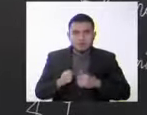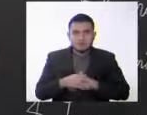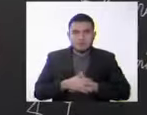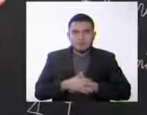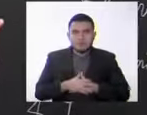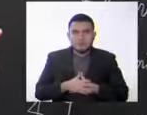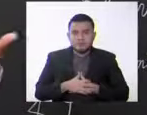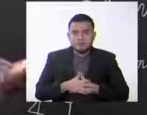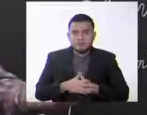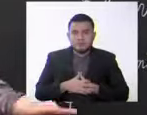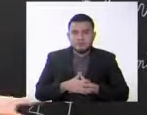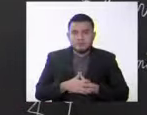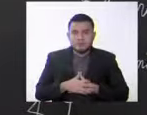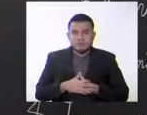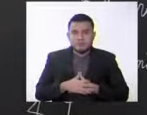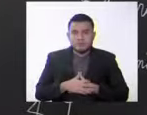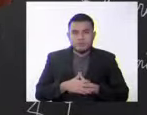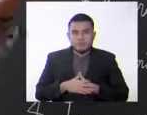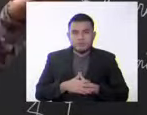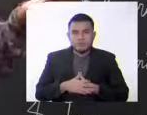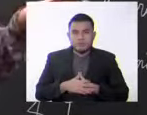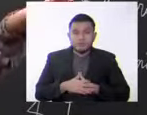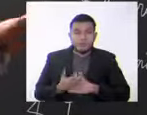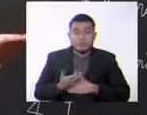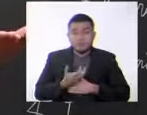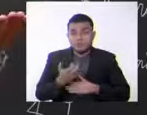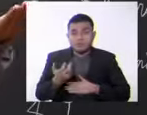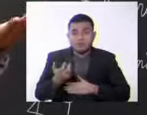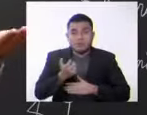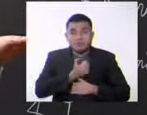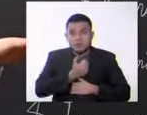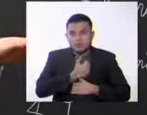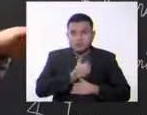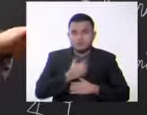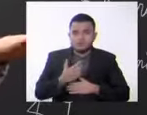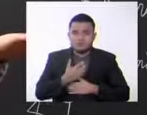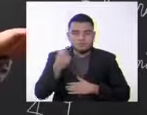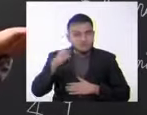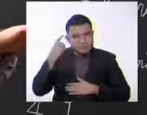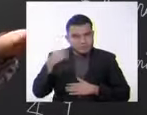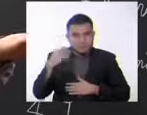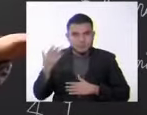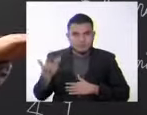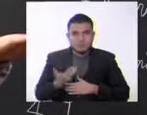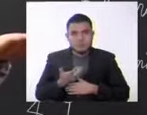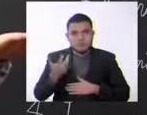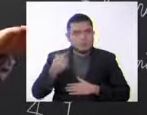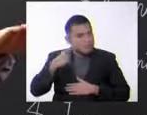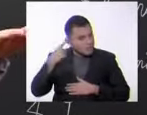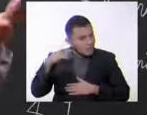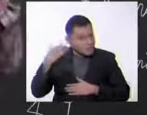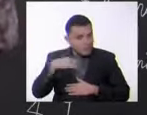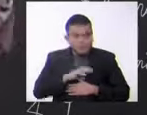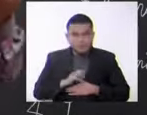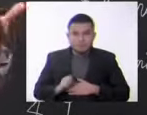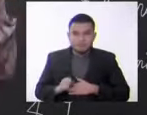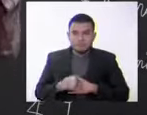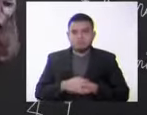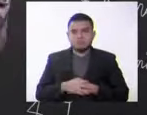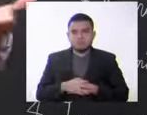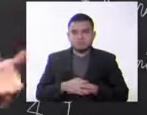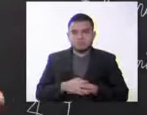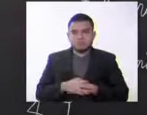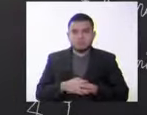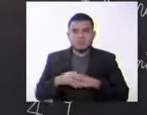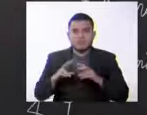caso, que nos corresponde a todos y a todas, los salvadoreños y las salvadoreñas, pues, valorar